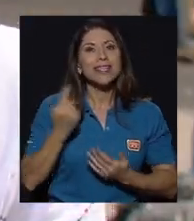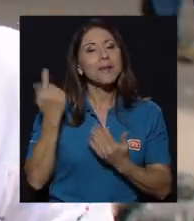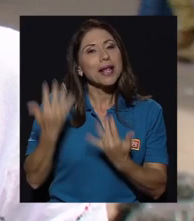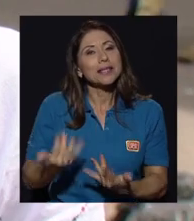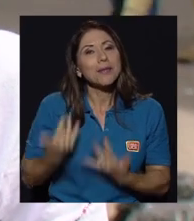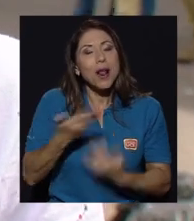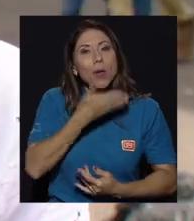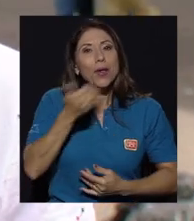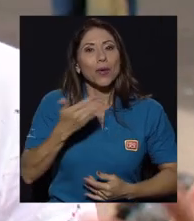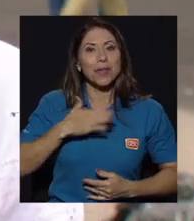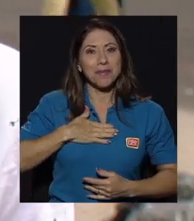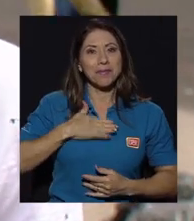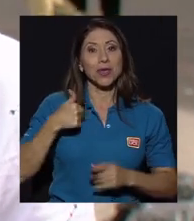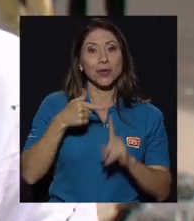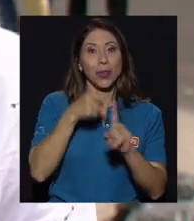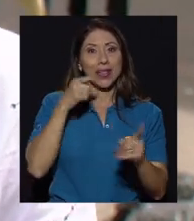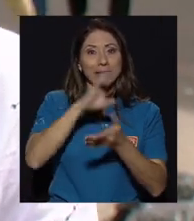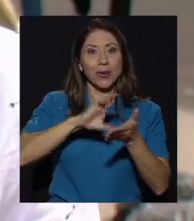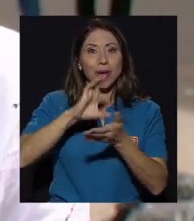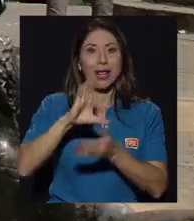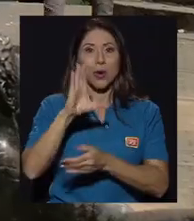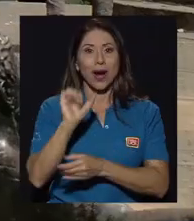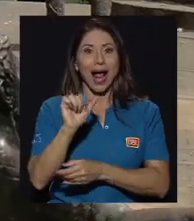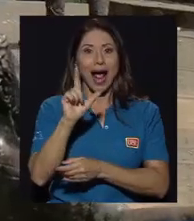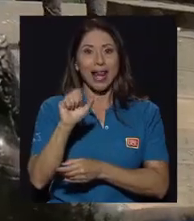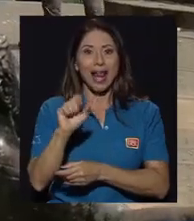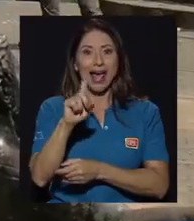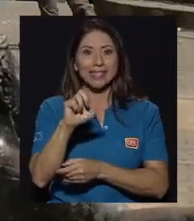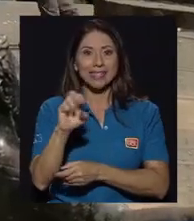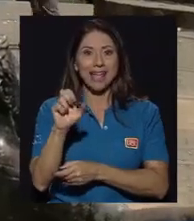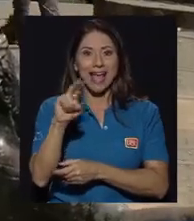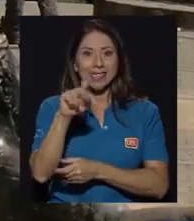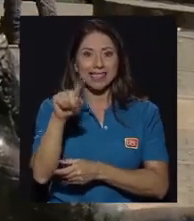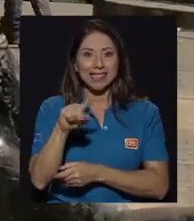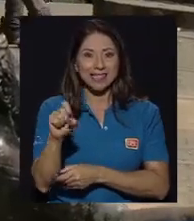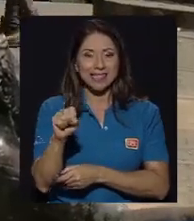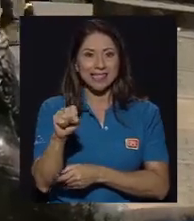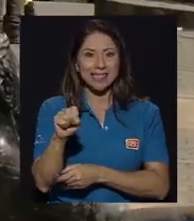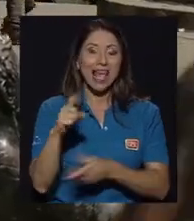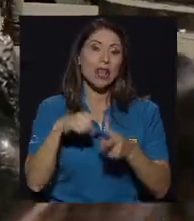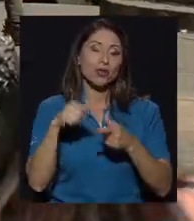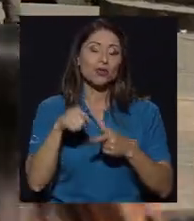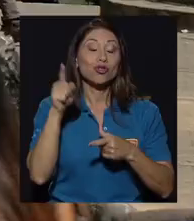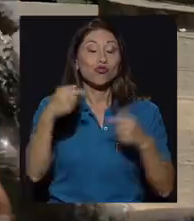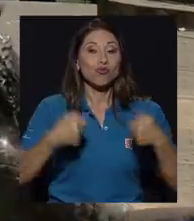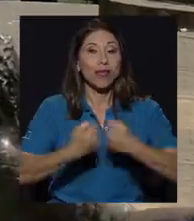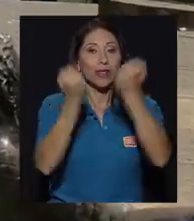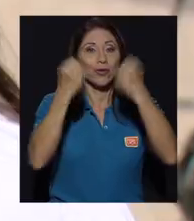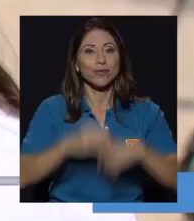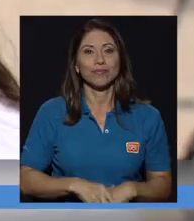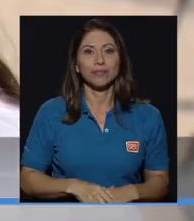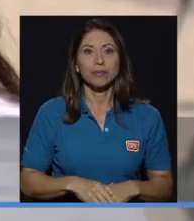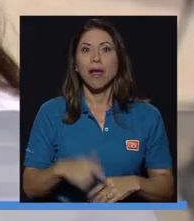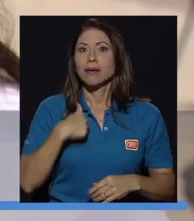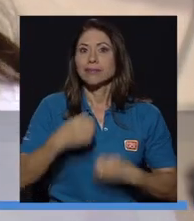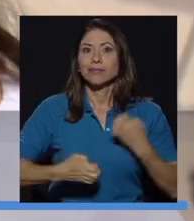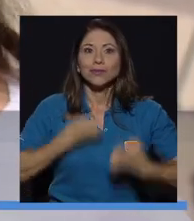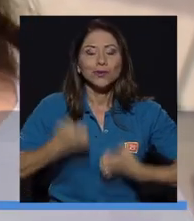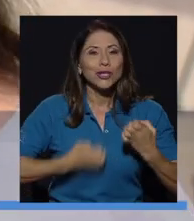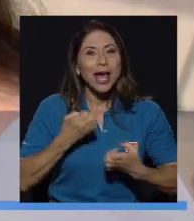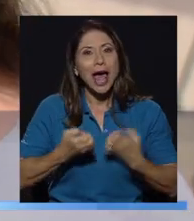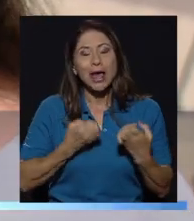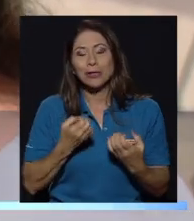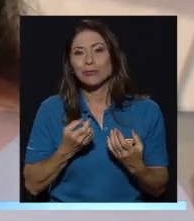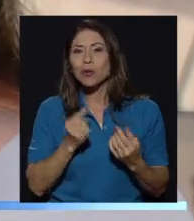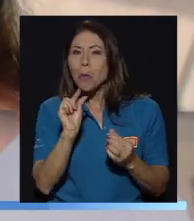siempre han esperado lo mejor de mí. Yo vengo de Calasanz, entonces es como, no sé, es como un gran reto. Di, súper emocionada,